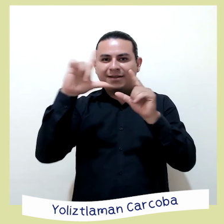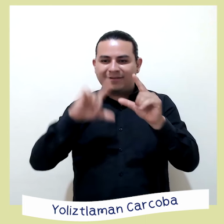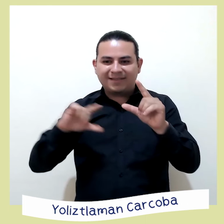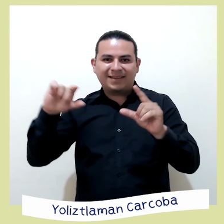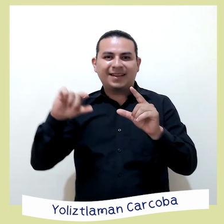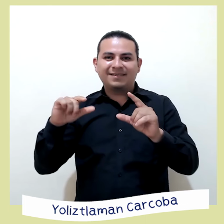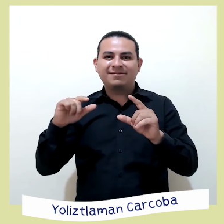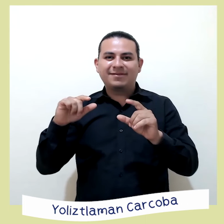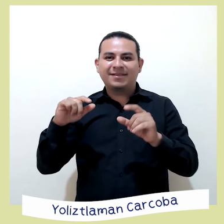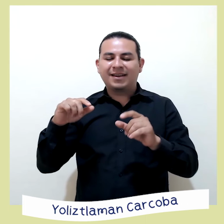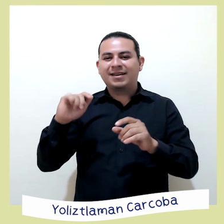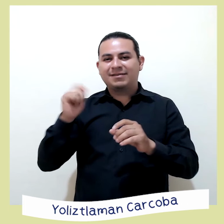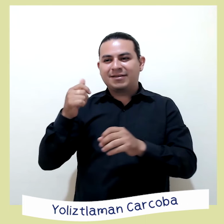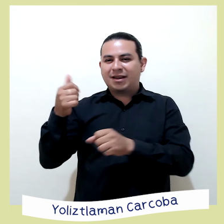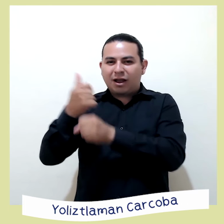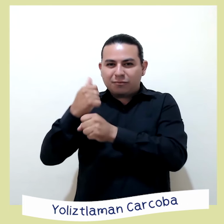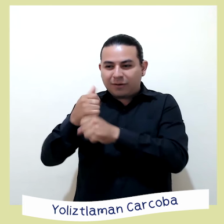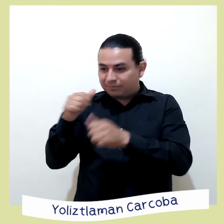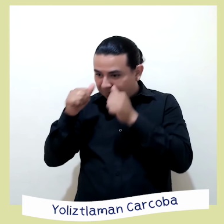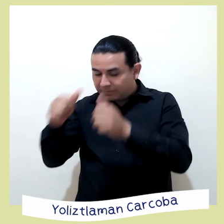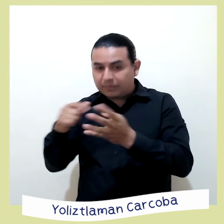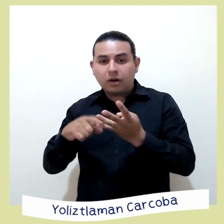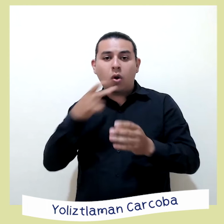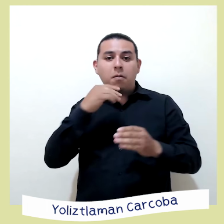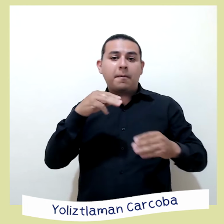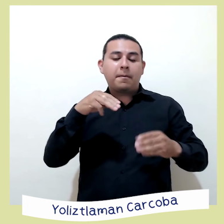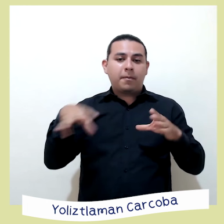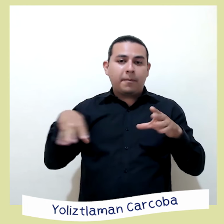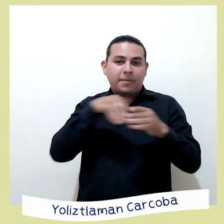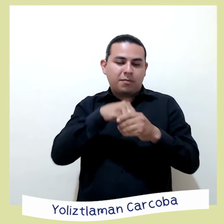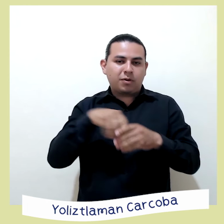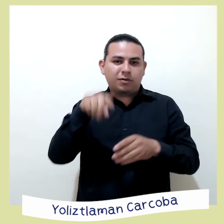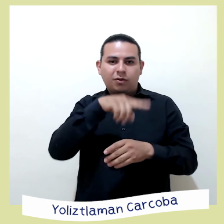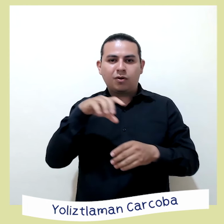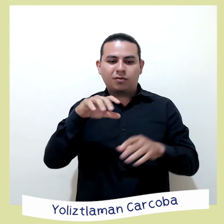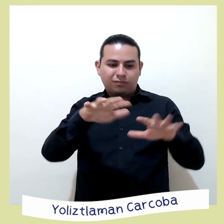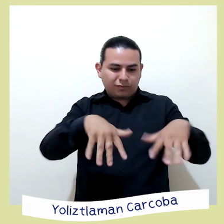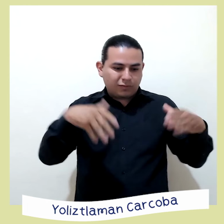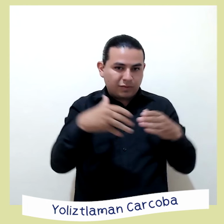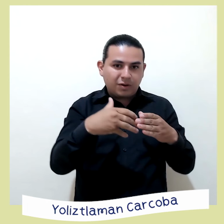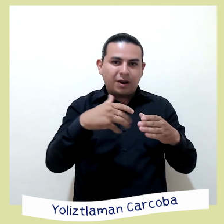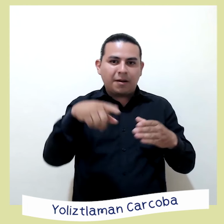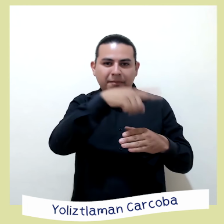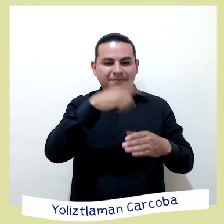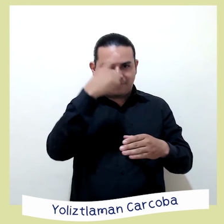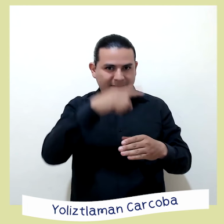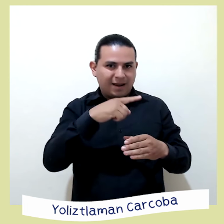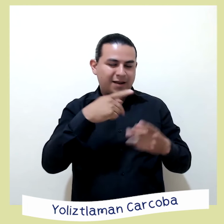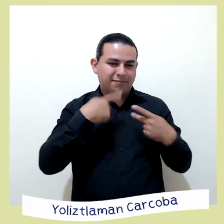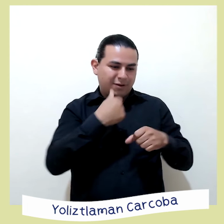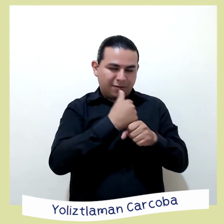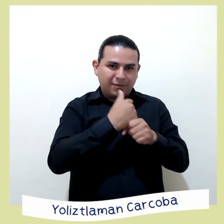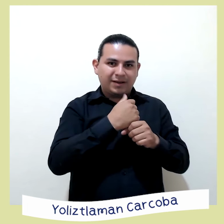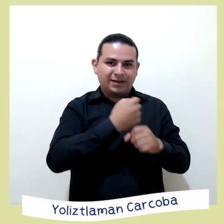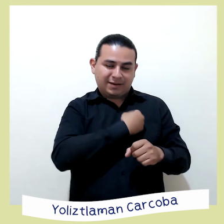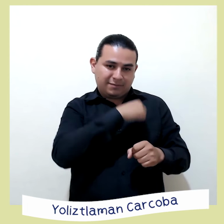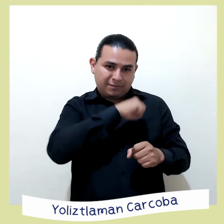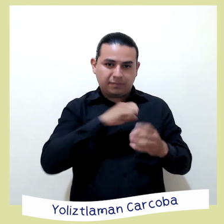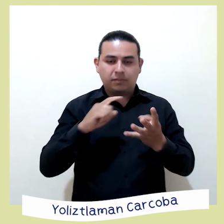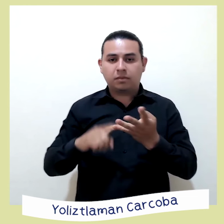nivel 3 del Sistema Nacional de Investigadores. Fue el director fundador del Instituto Nacional de